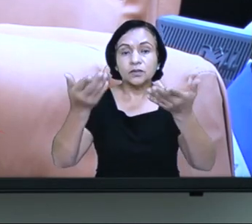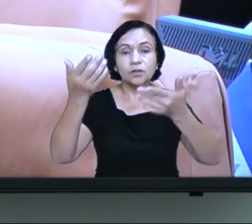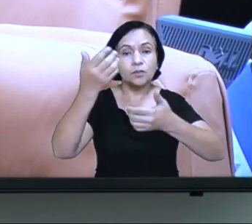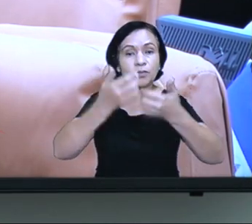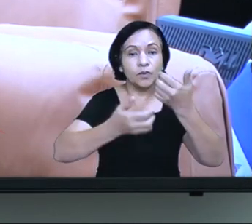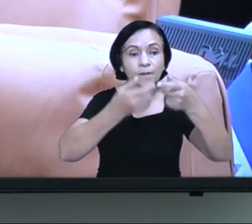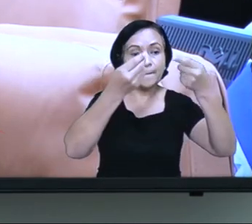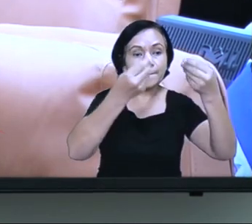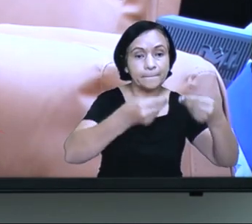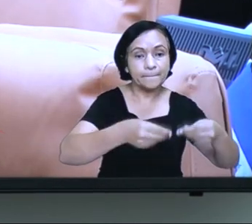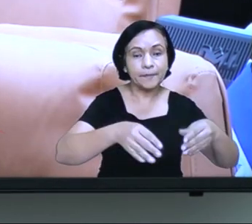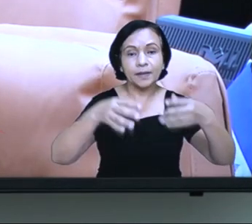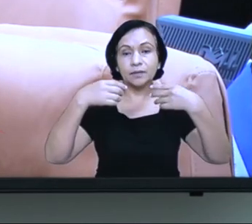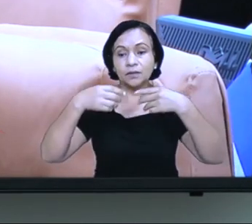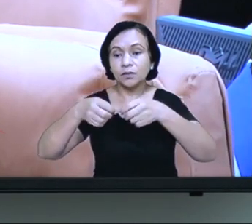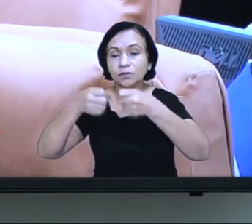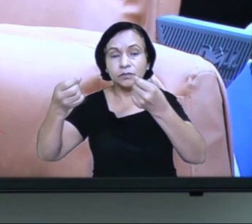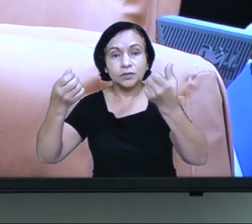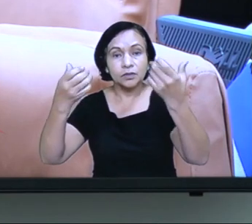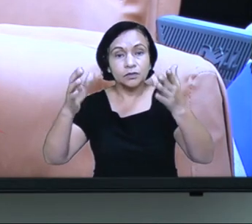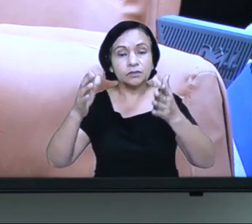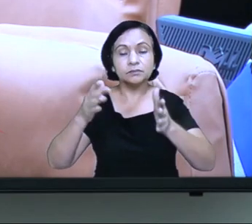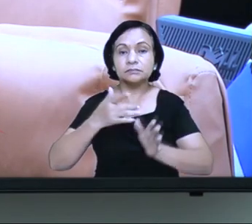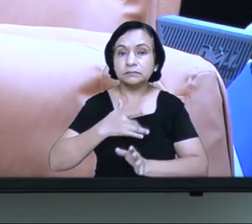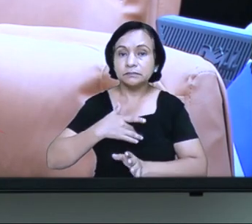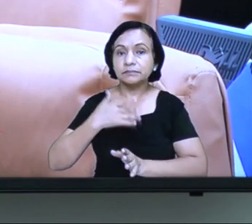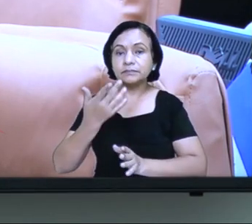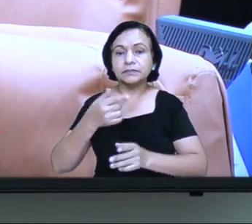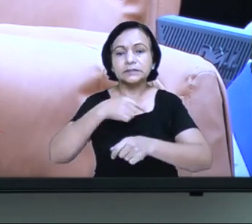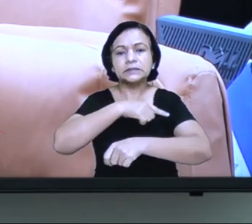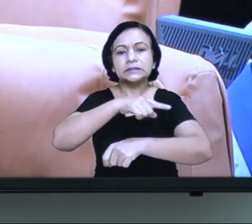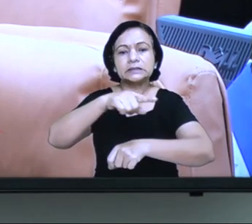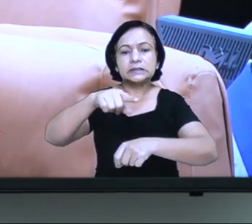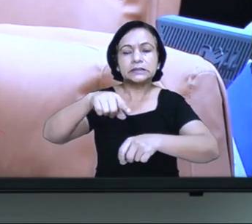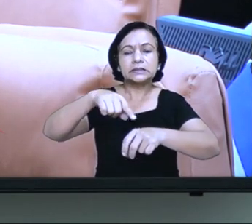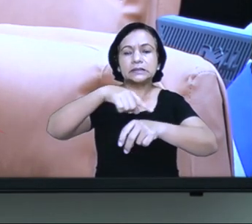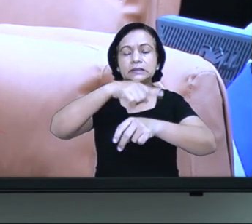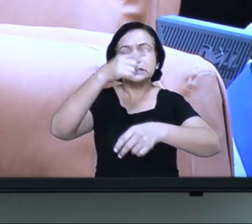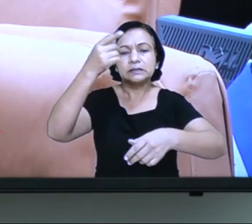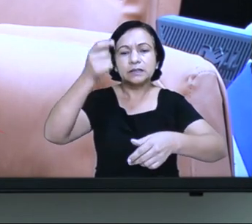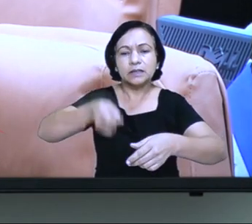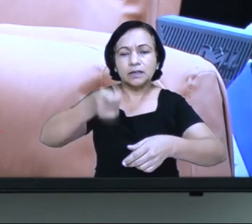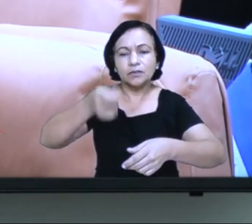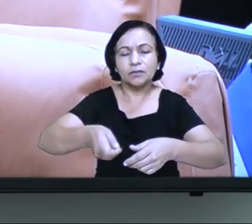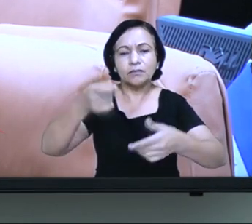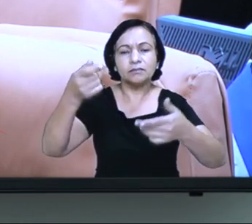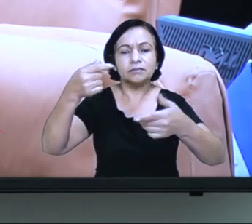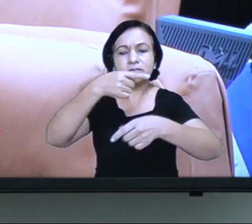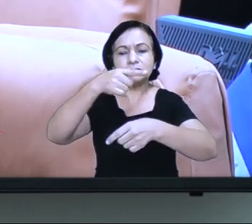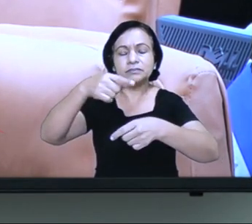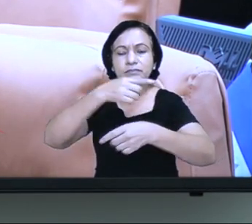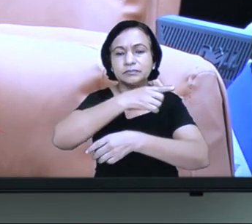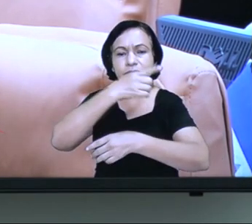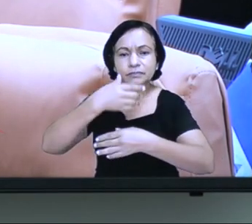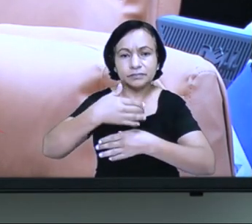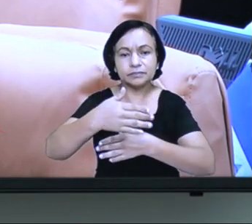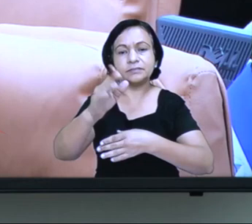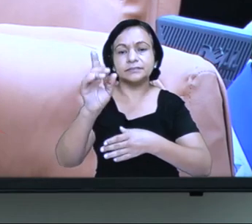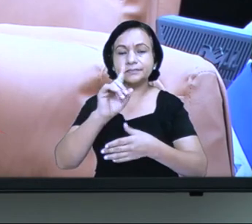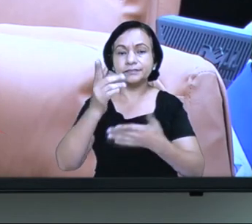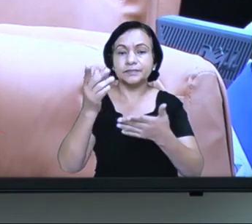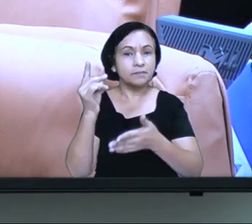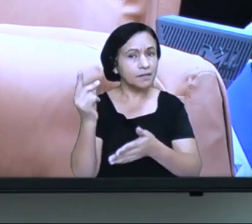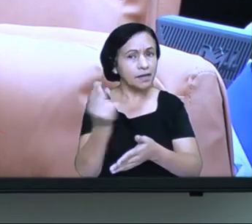daños probados sin necesidad de largos litigios. Por otra parte,